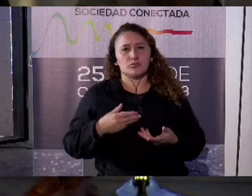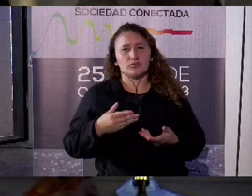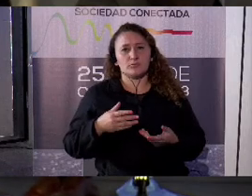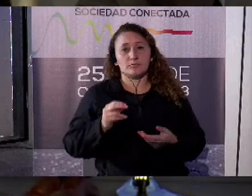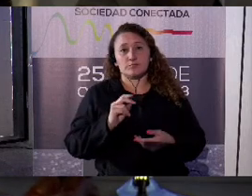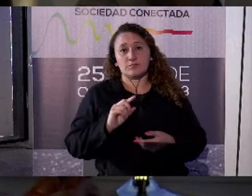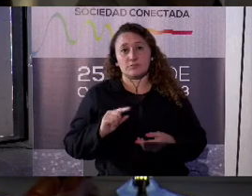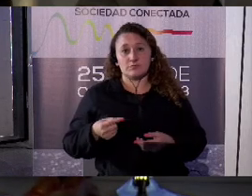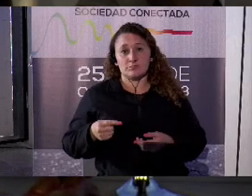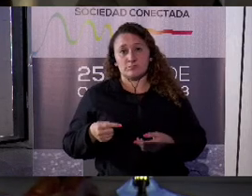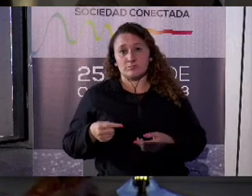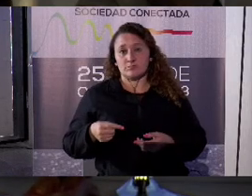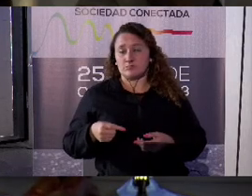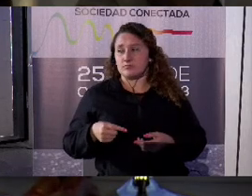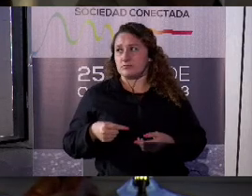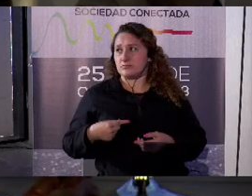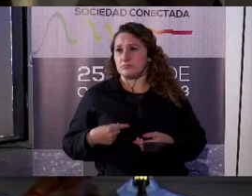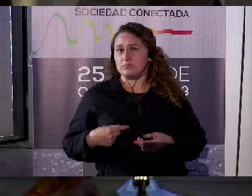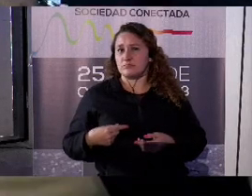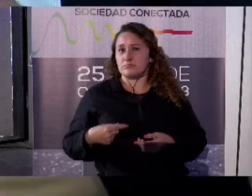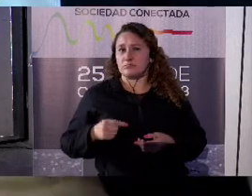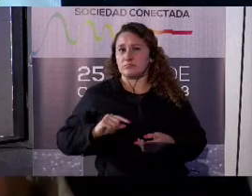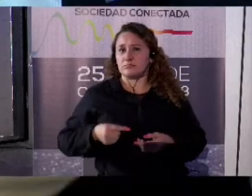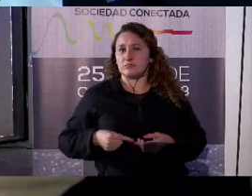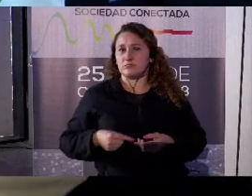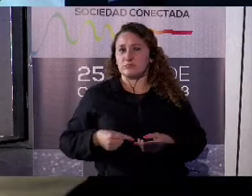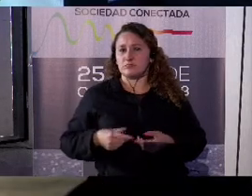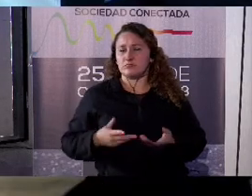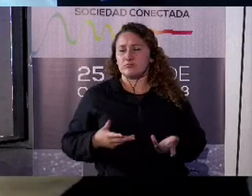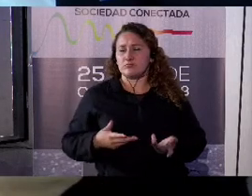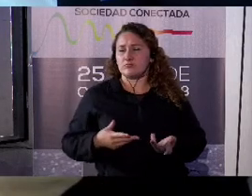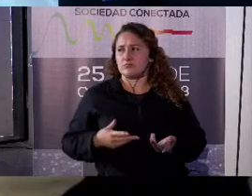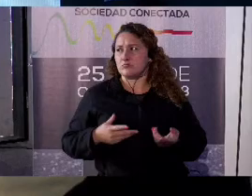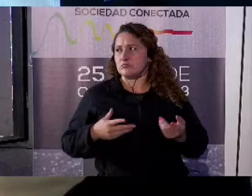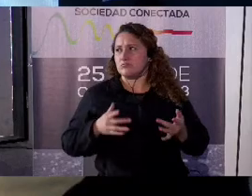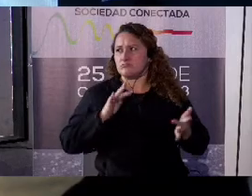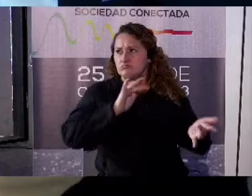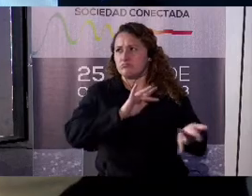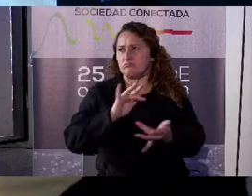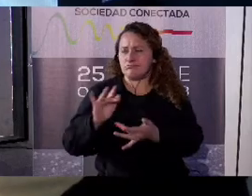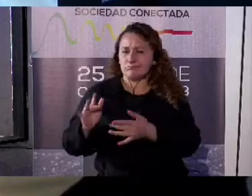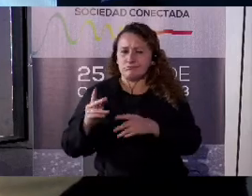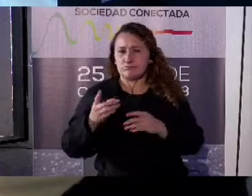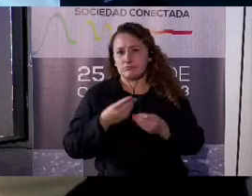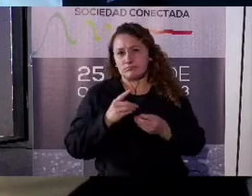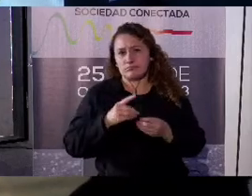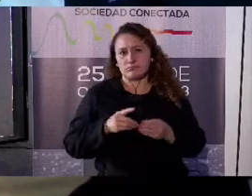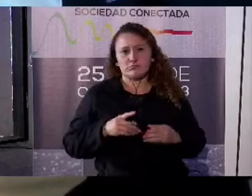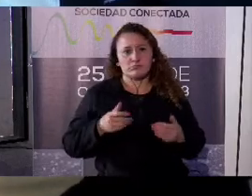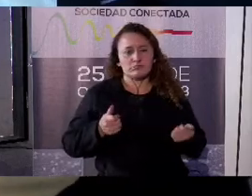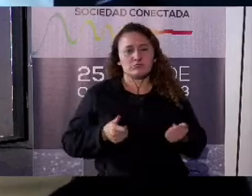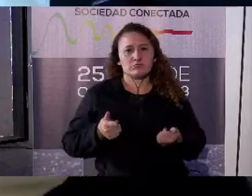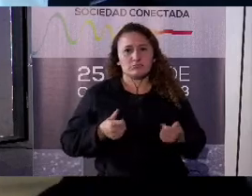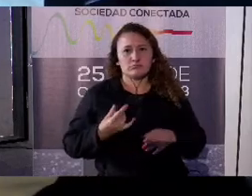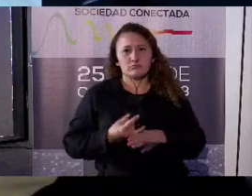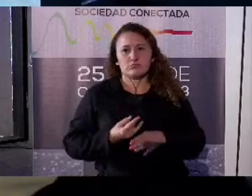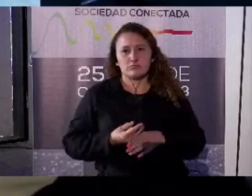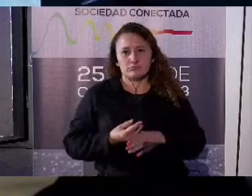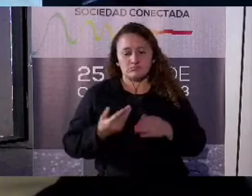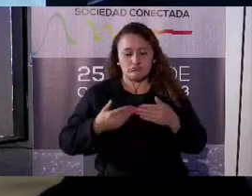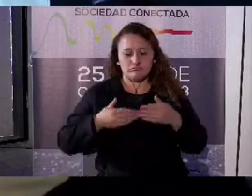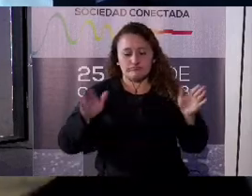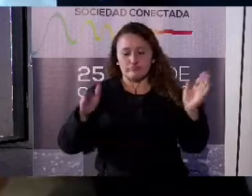uno en la base podemos interconectar todos los dispositivos eh utilizamos una solución de software